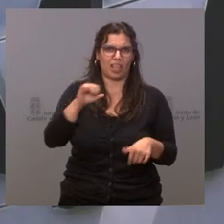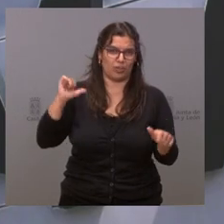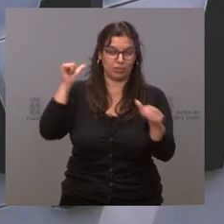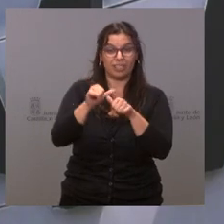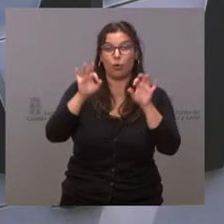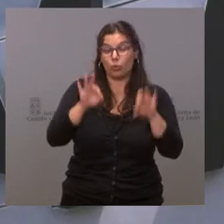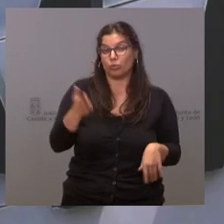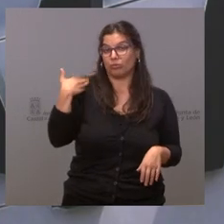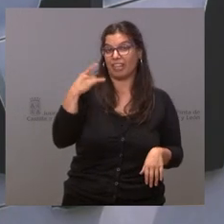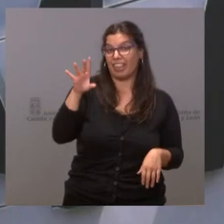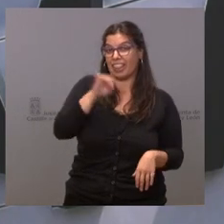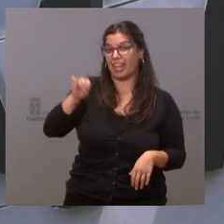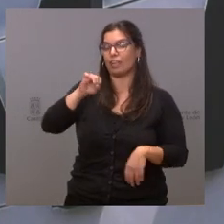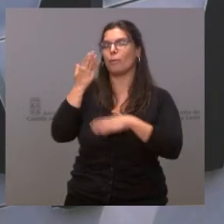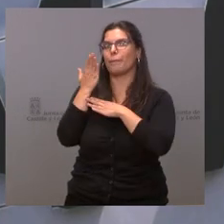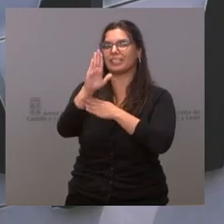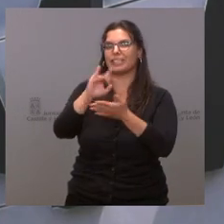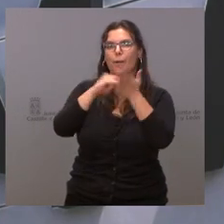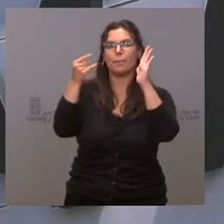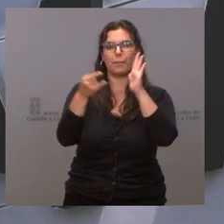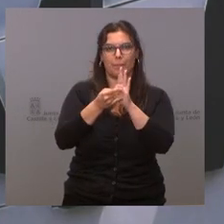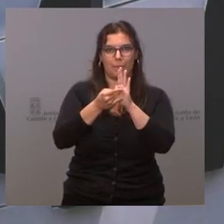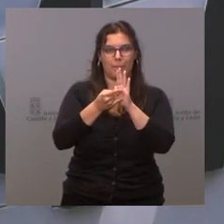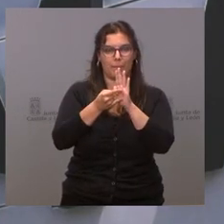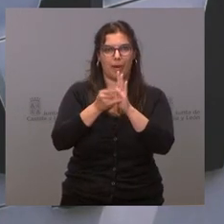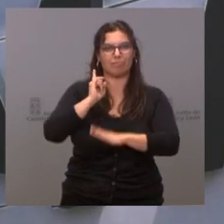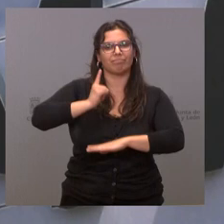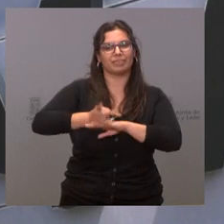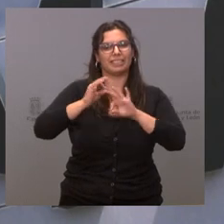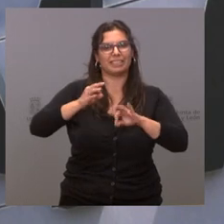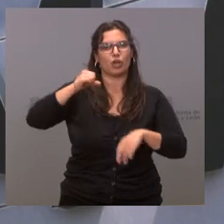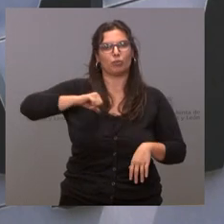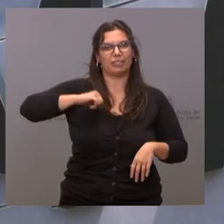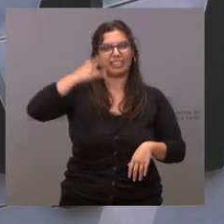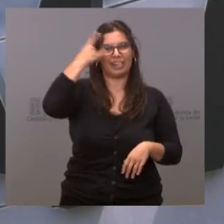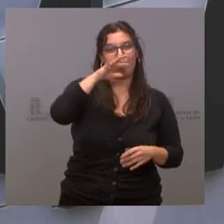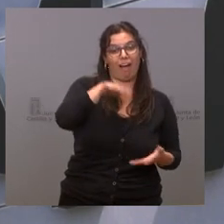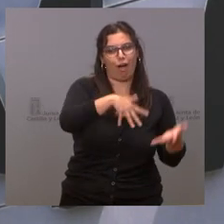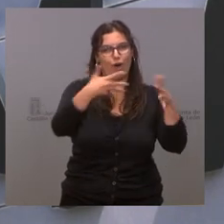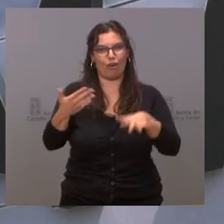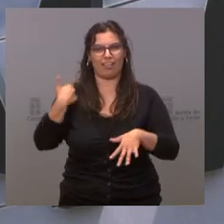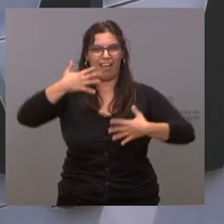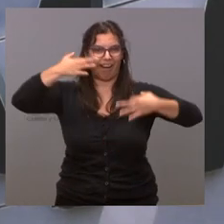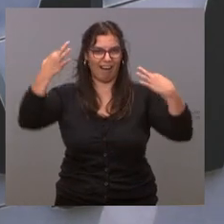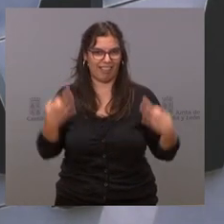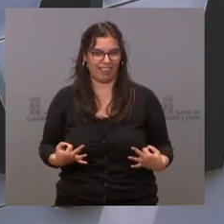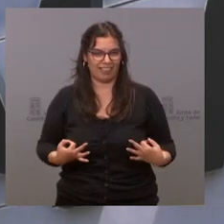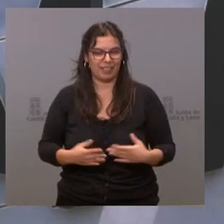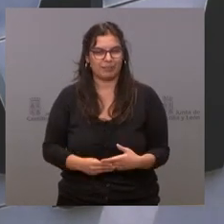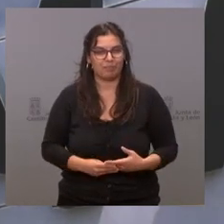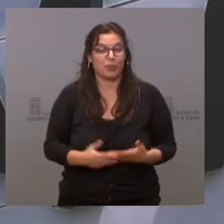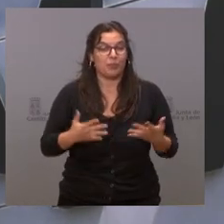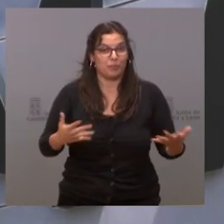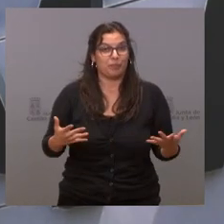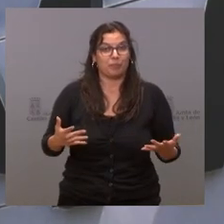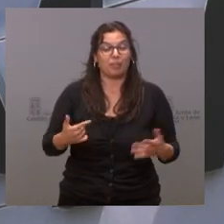15 años se presentó el plan director del hospital de salamanca y hoy vemos que es una realidad bueno pues yo he tenido la